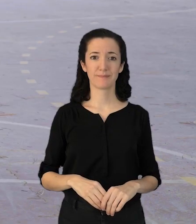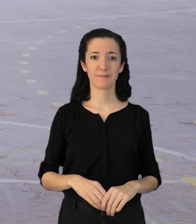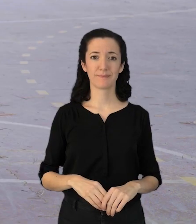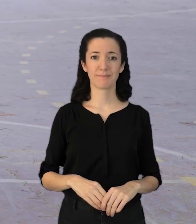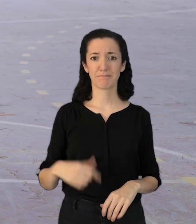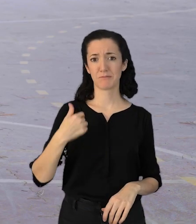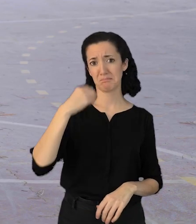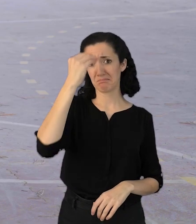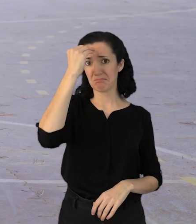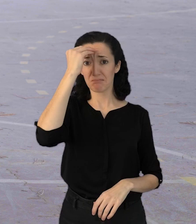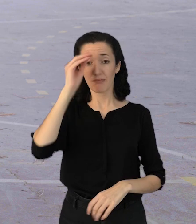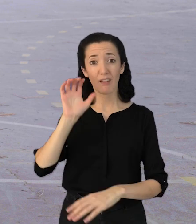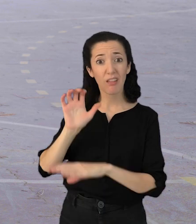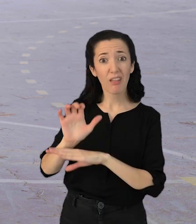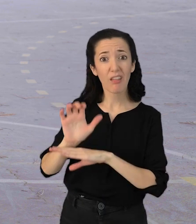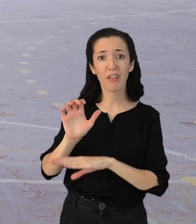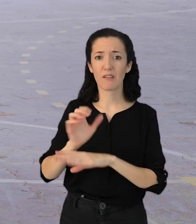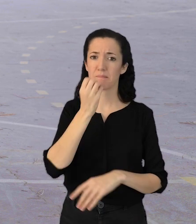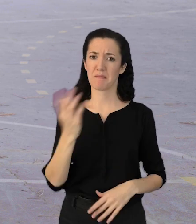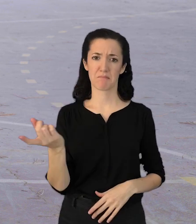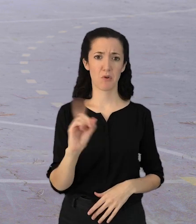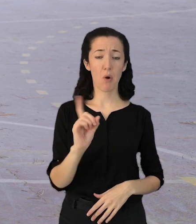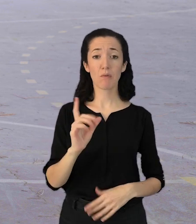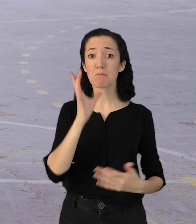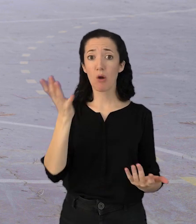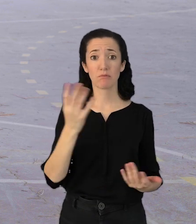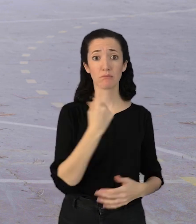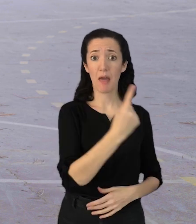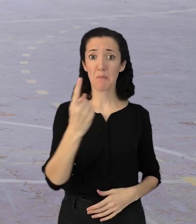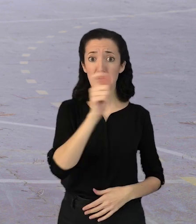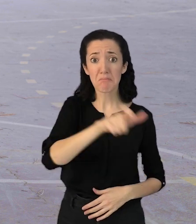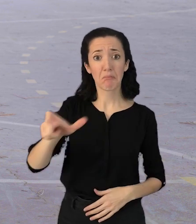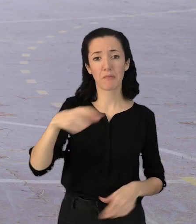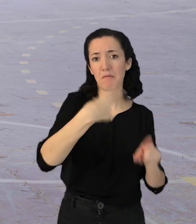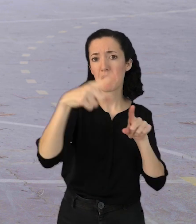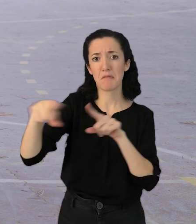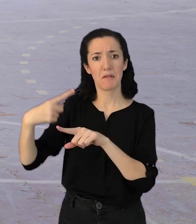Yo creo que no está bien burlarse de cada persona como es, porque cada persona es diferente.